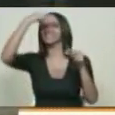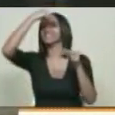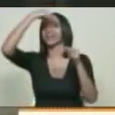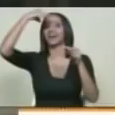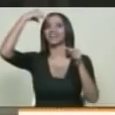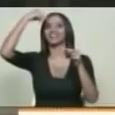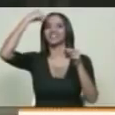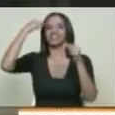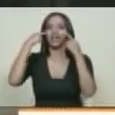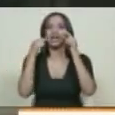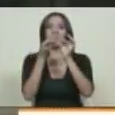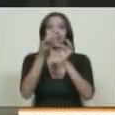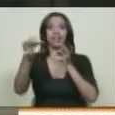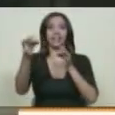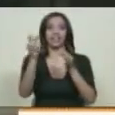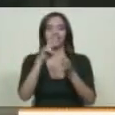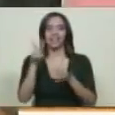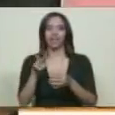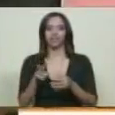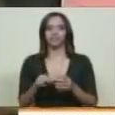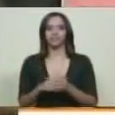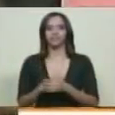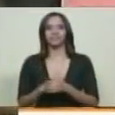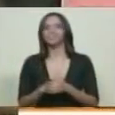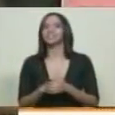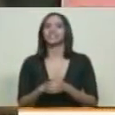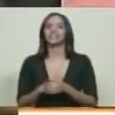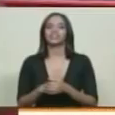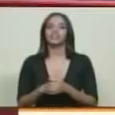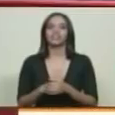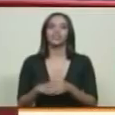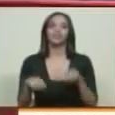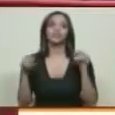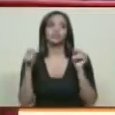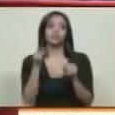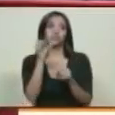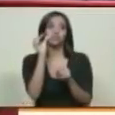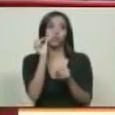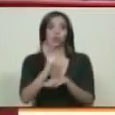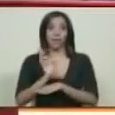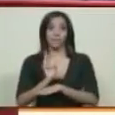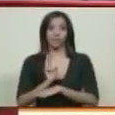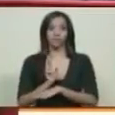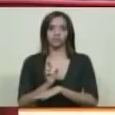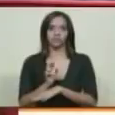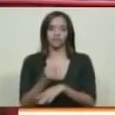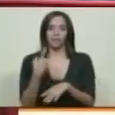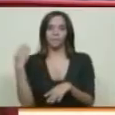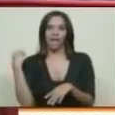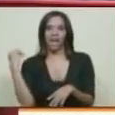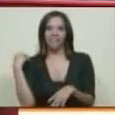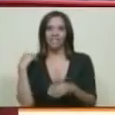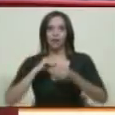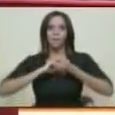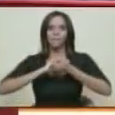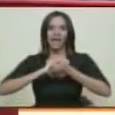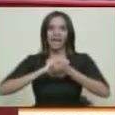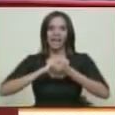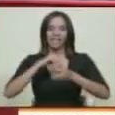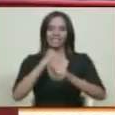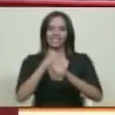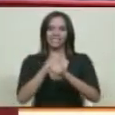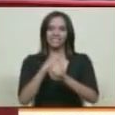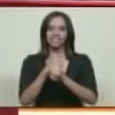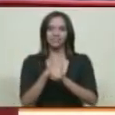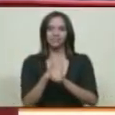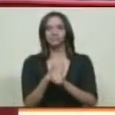Me echó unas gotas. Le está haciendo bien Centroamérica. Miren, nosotros tenemos que despedirnos. Por ahí me dicen los panas del canal, los trabajadores,